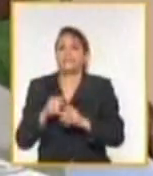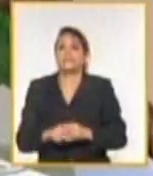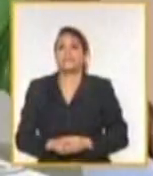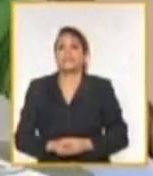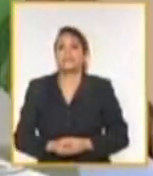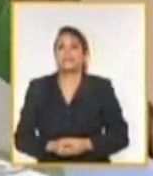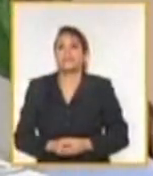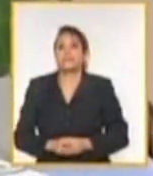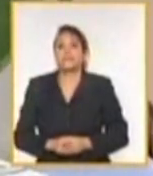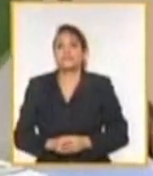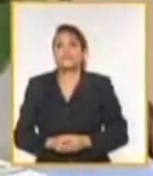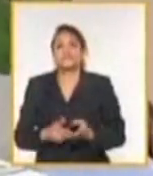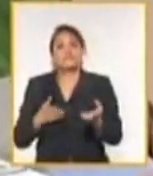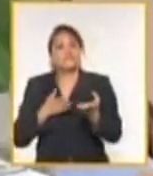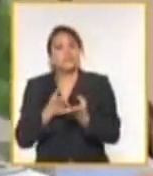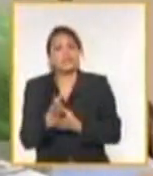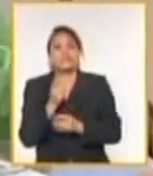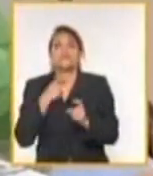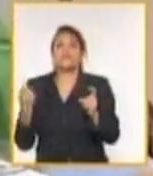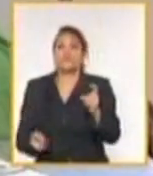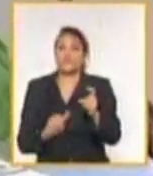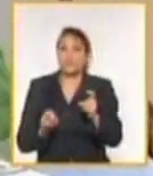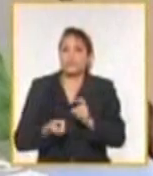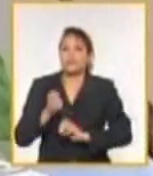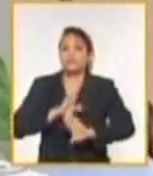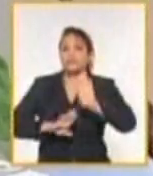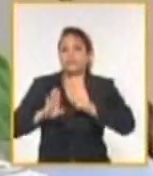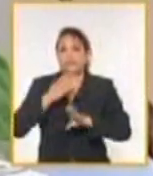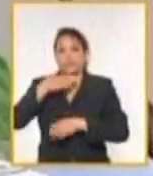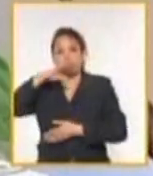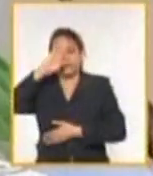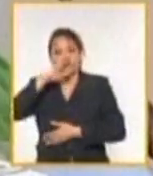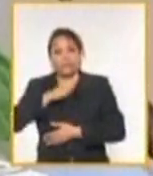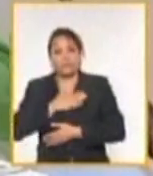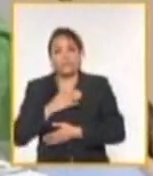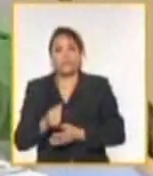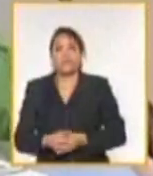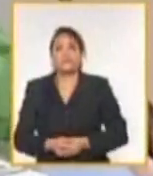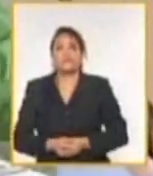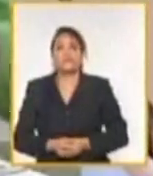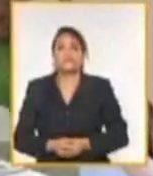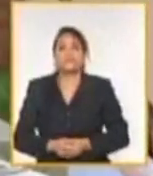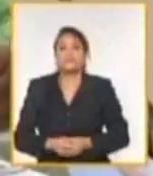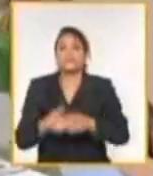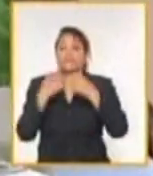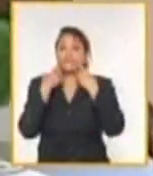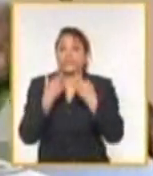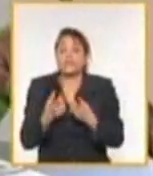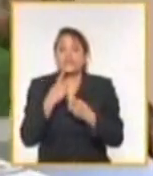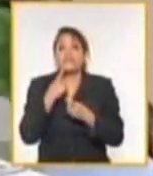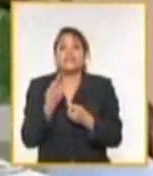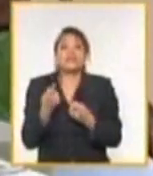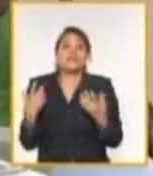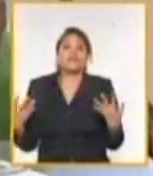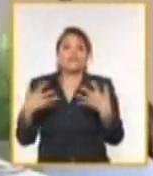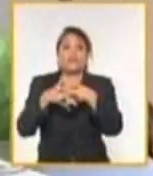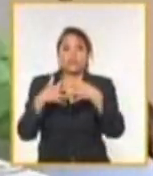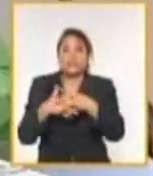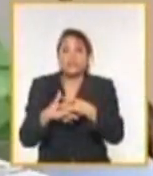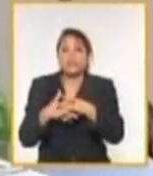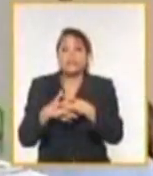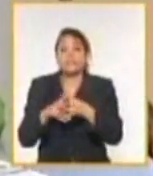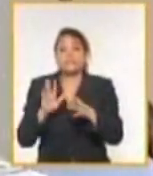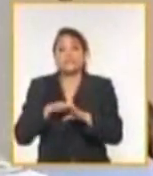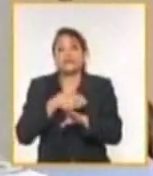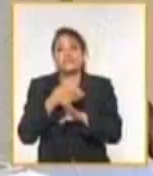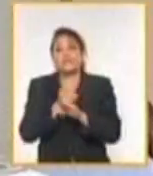seguir haciendo patria, para seguir refrendando la necesidad de unir para vencer, como nos pedía Hart,